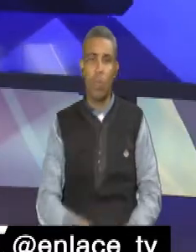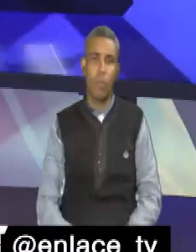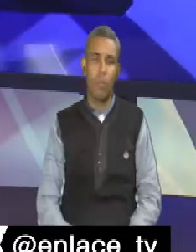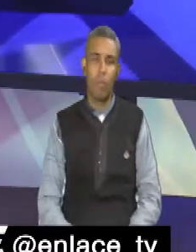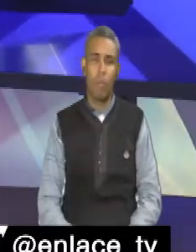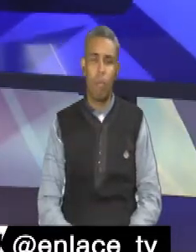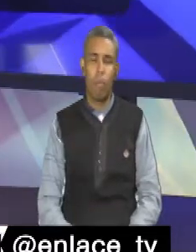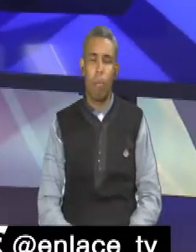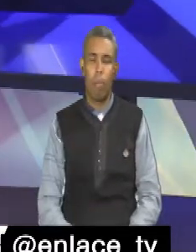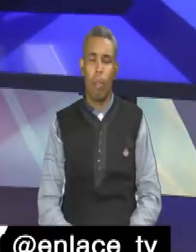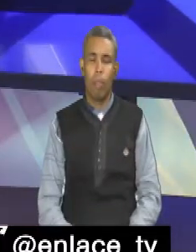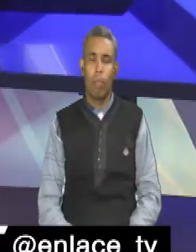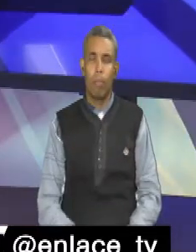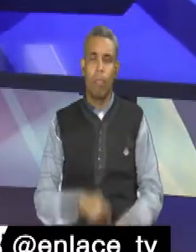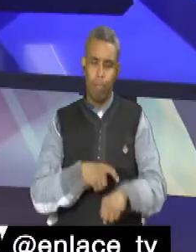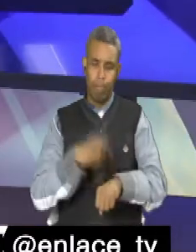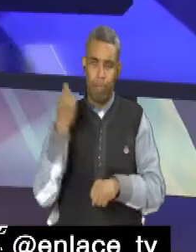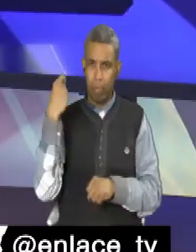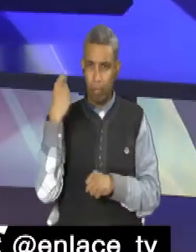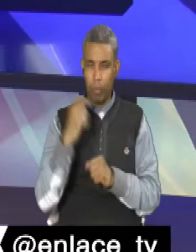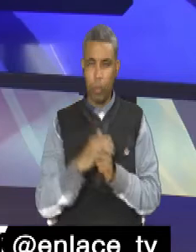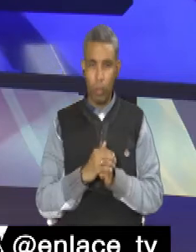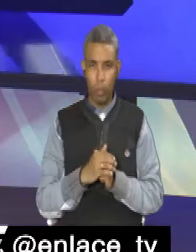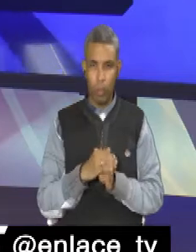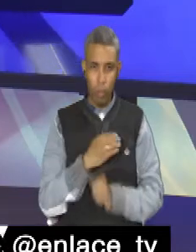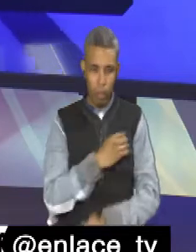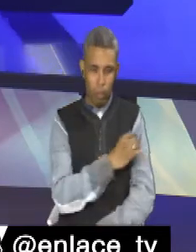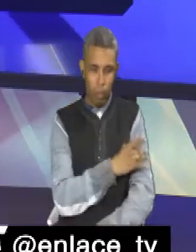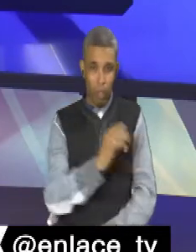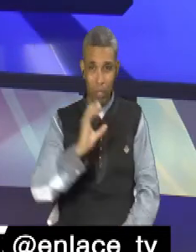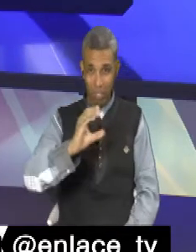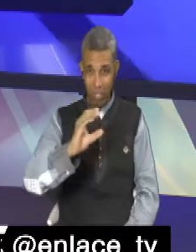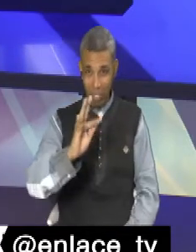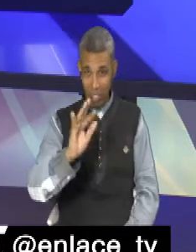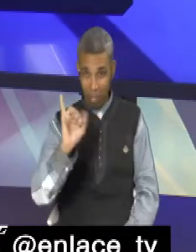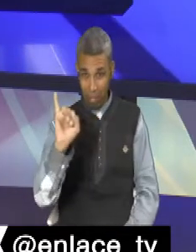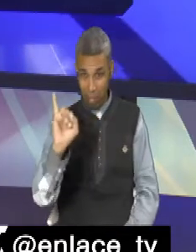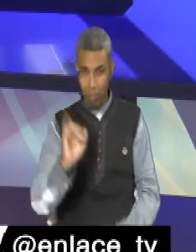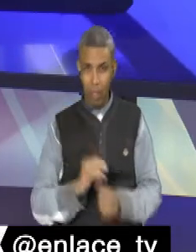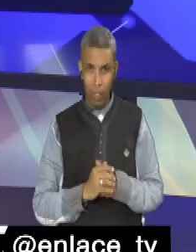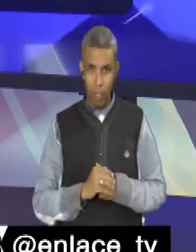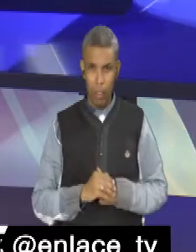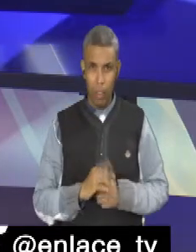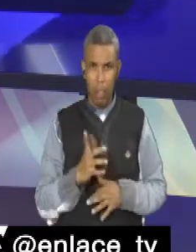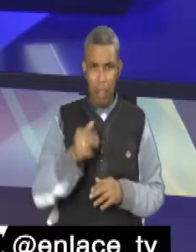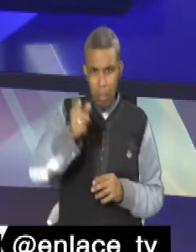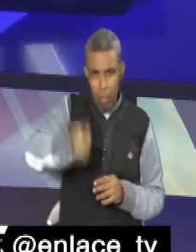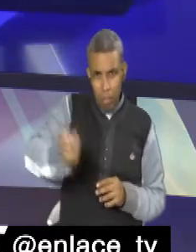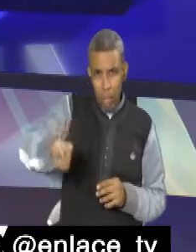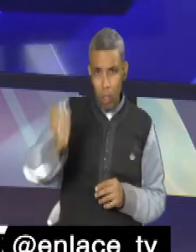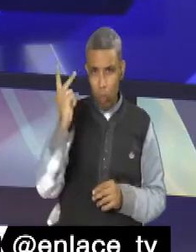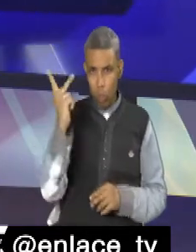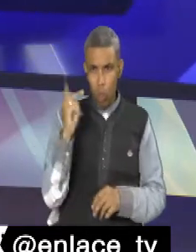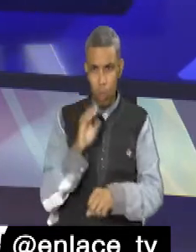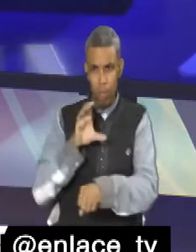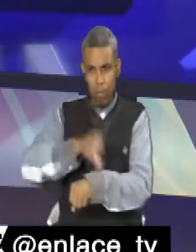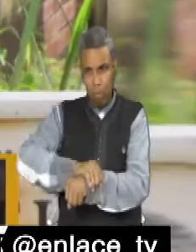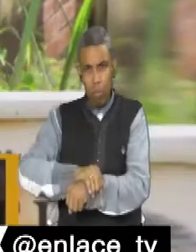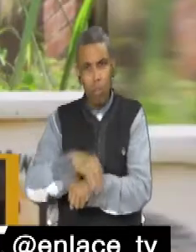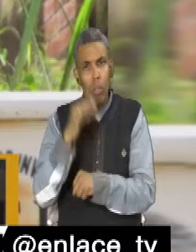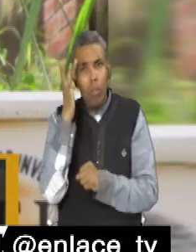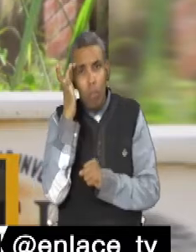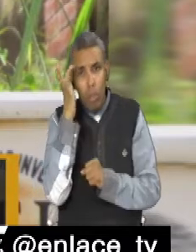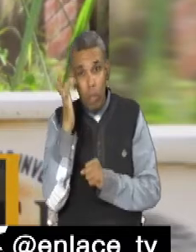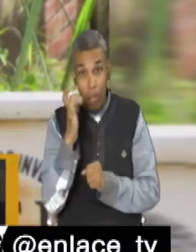En las últimas horas, hombres del Cuerpo de Investigación y de Criminalística del CTI capturaron a dos sujetos. Este es preciso